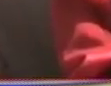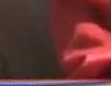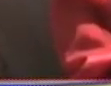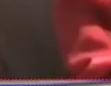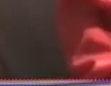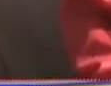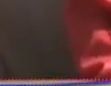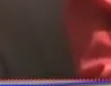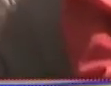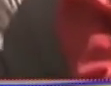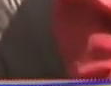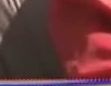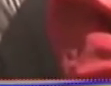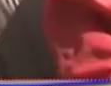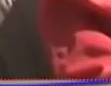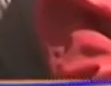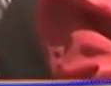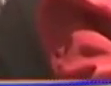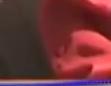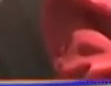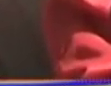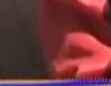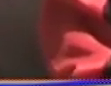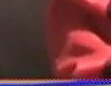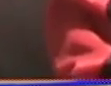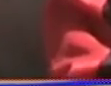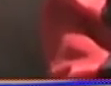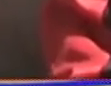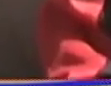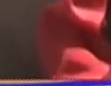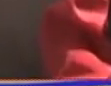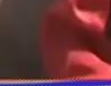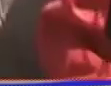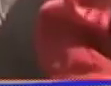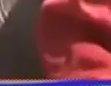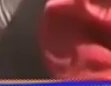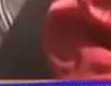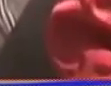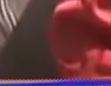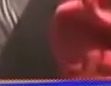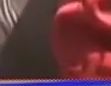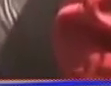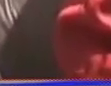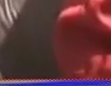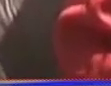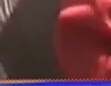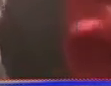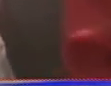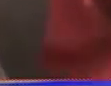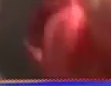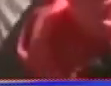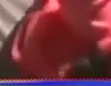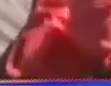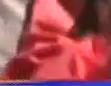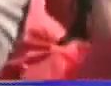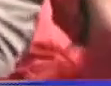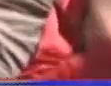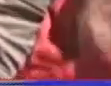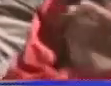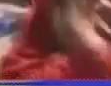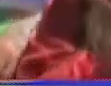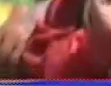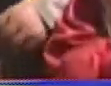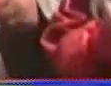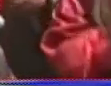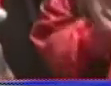carneros, contandito los luceros 6, 7, 8, 9, 10, y a la ula, ula, bájase de la mula. Y así, con